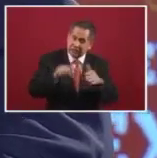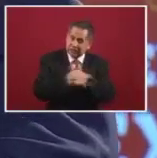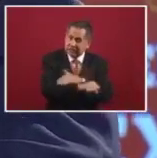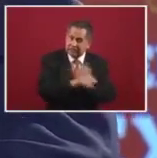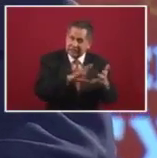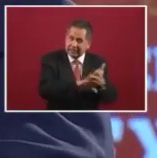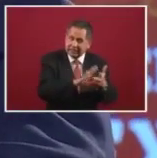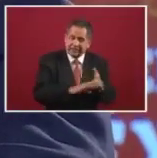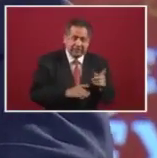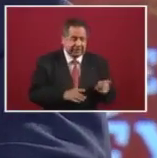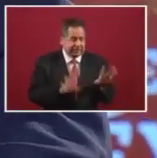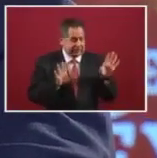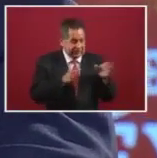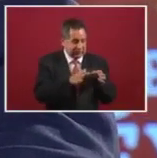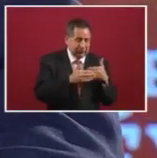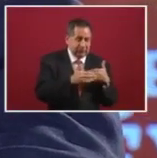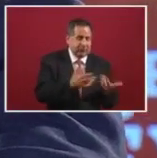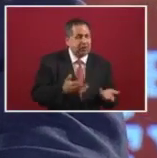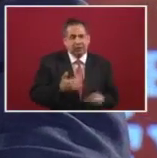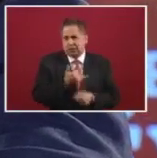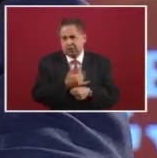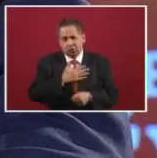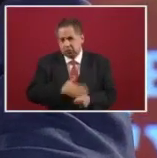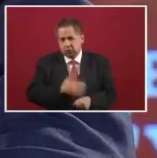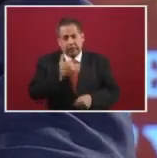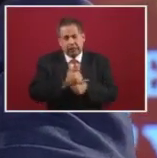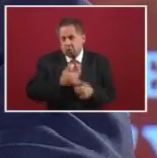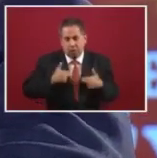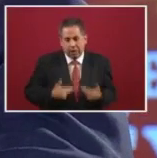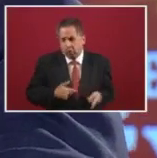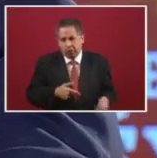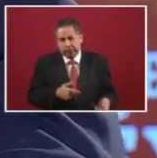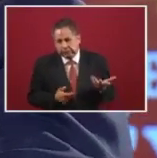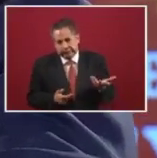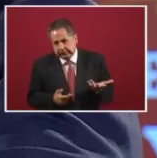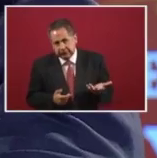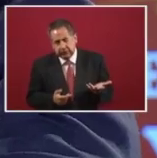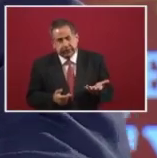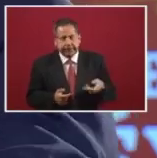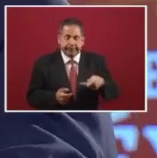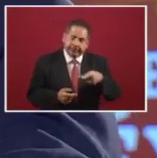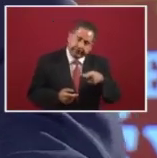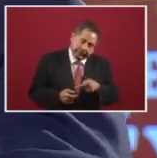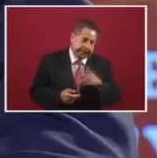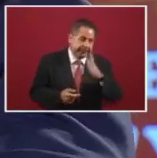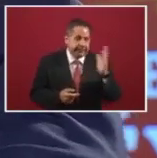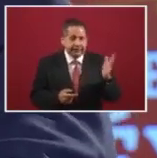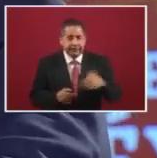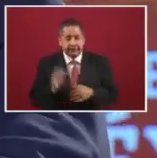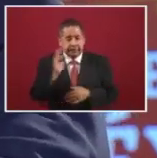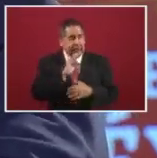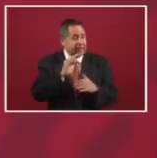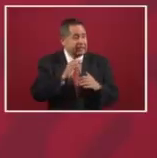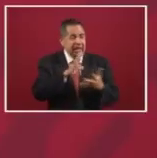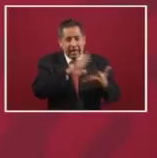Y también era una situación inhumana. Pero imagínense, hacer